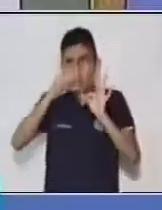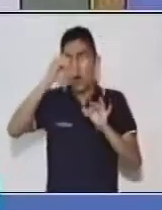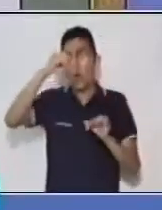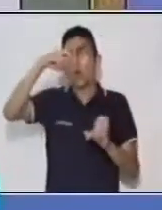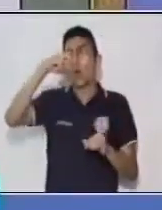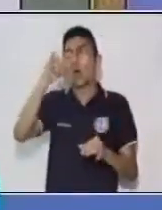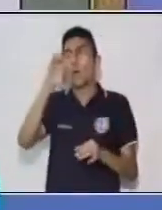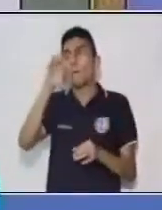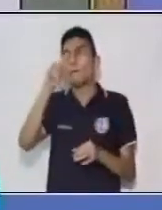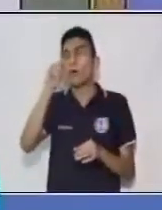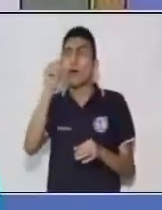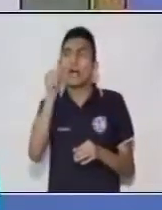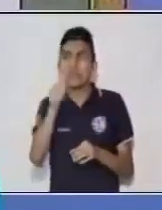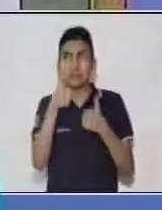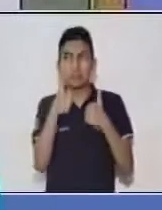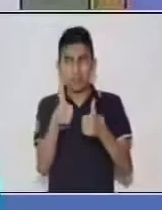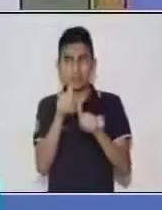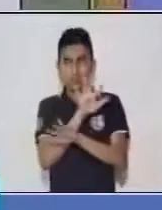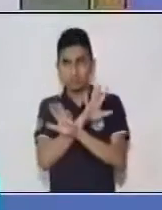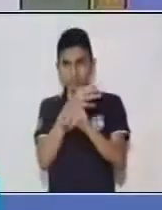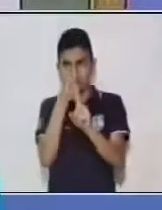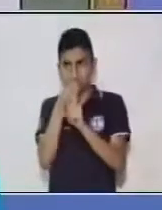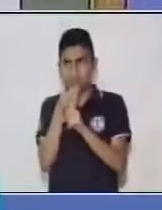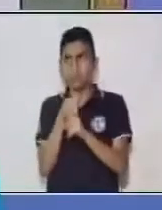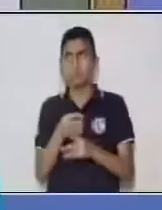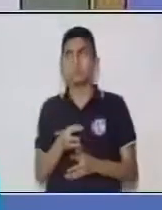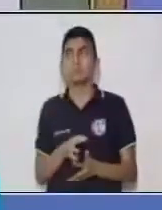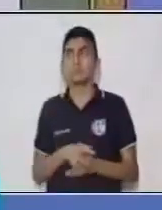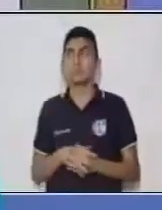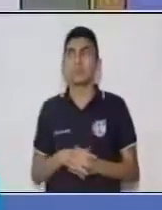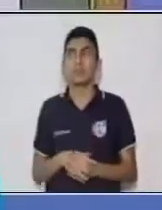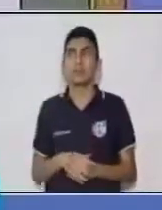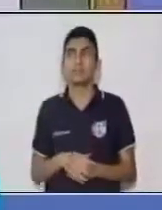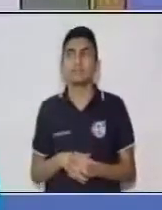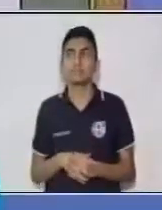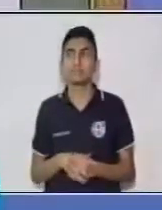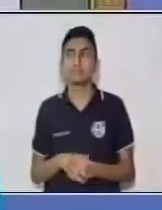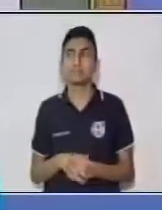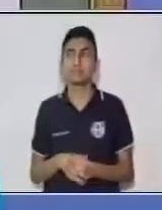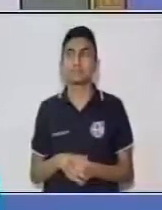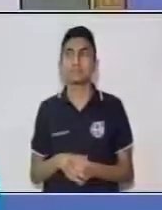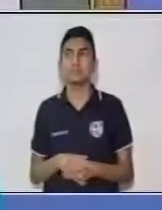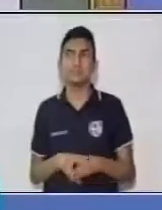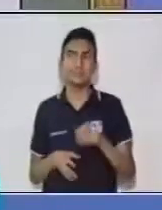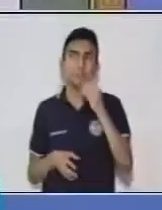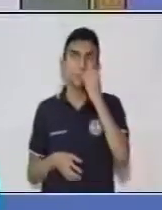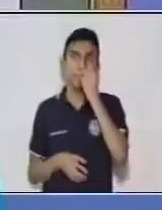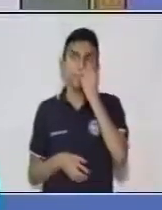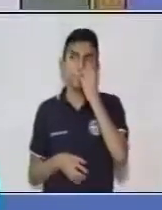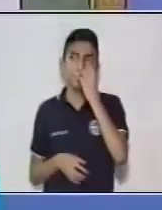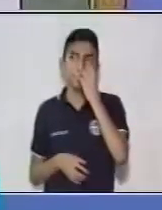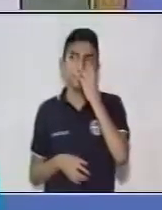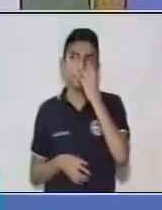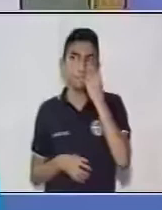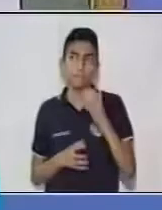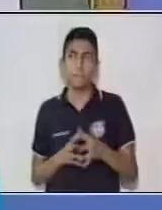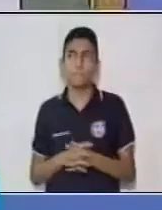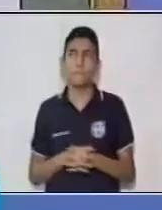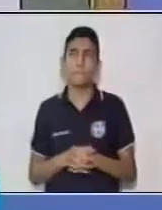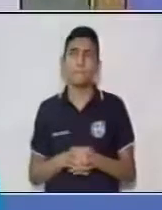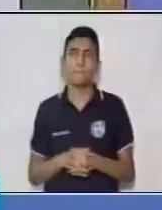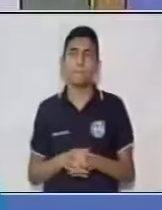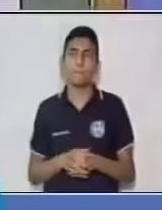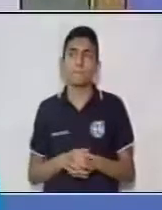la misma forma, es decir, no coincide esta con esta, por lo tanto, esta figura no va a tener simetría